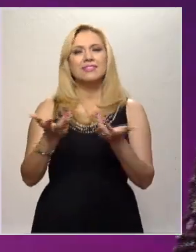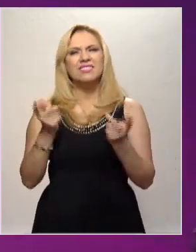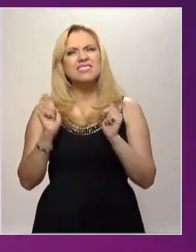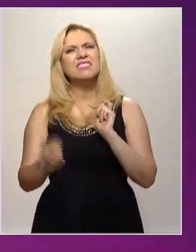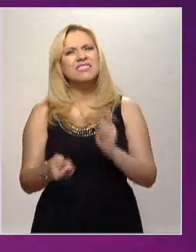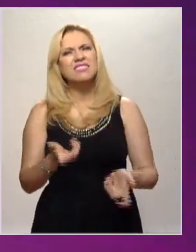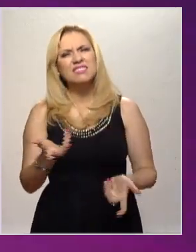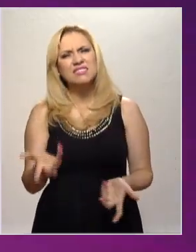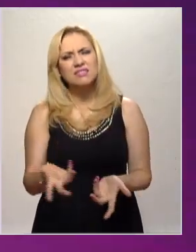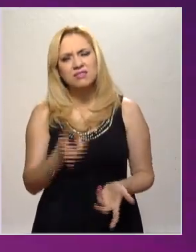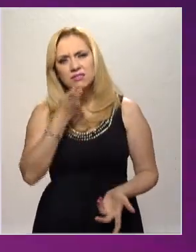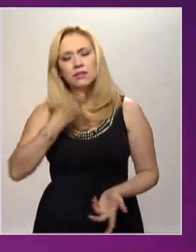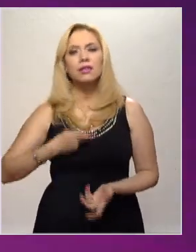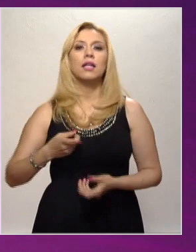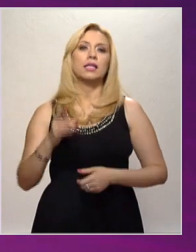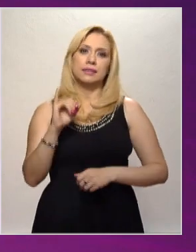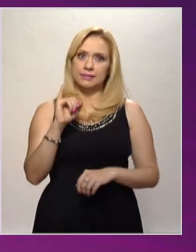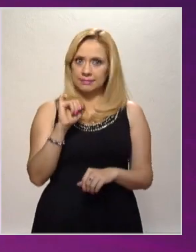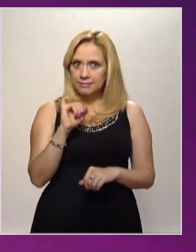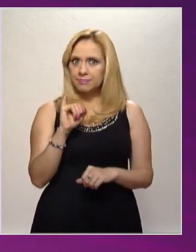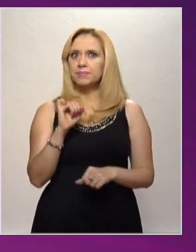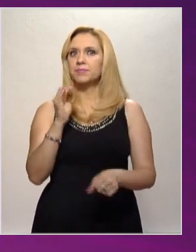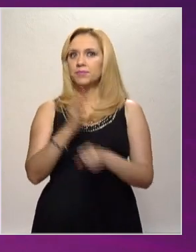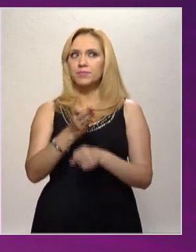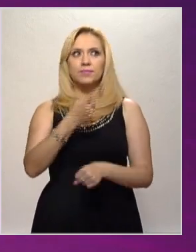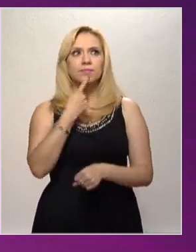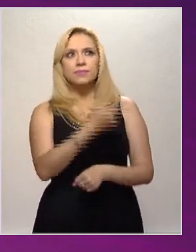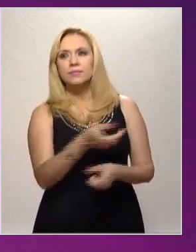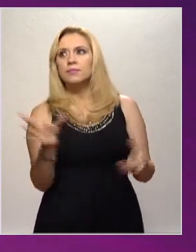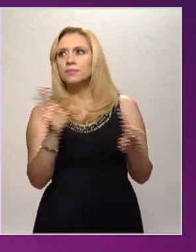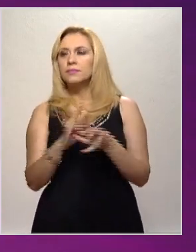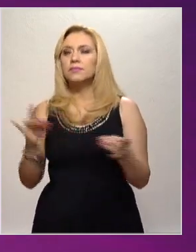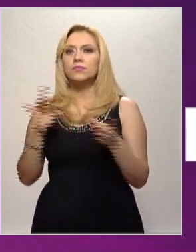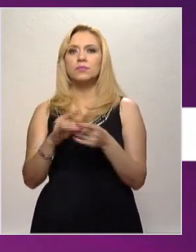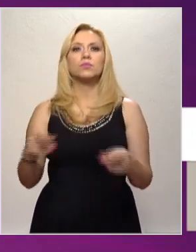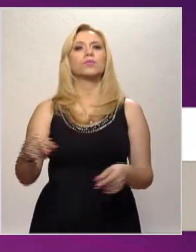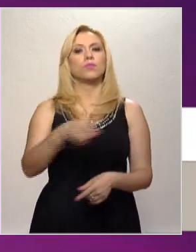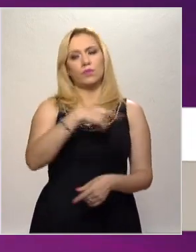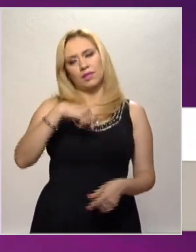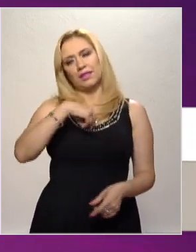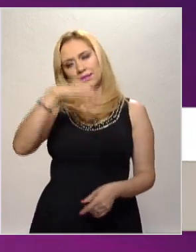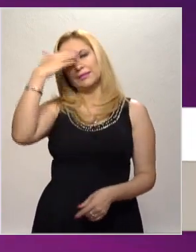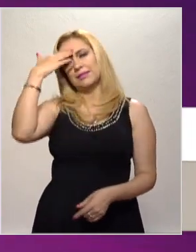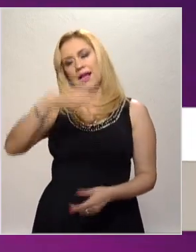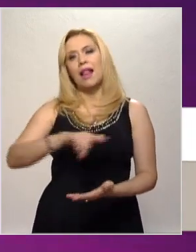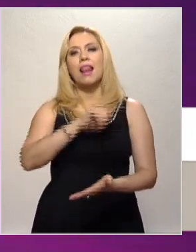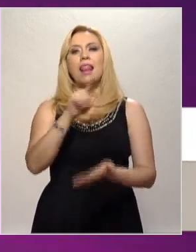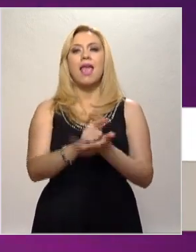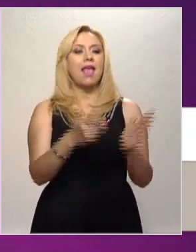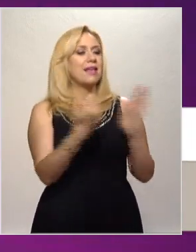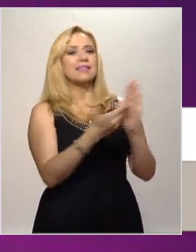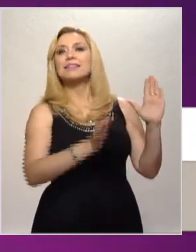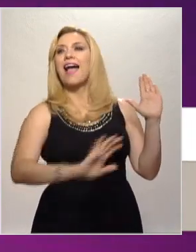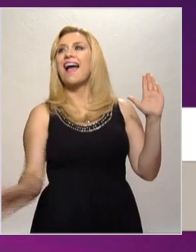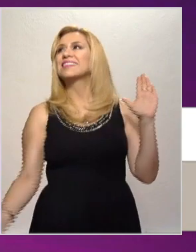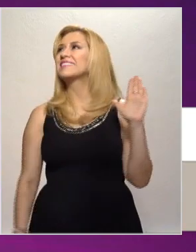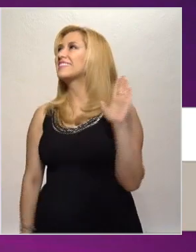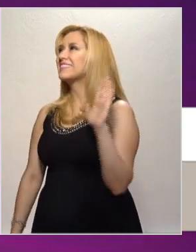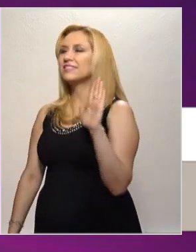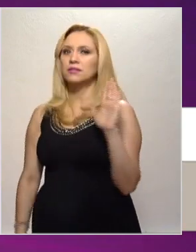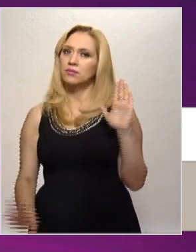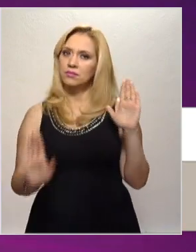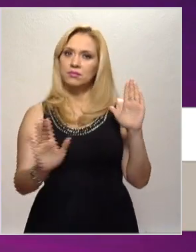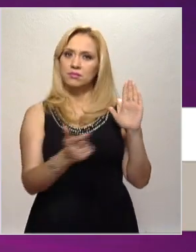etcétera. Sí, claro, o sea, esto va muy de la mano con lo que están ahorita comentando, porque como nosotros bien sabemos, una ley no crea realidad, pero sí refleja